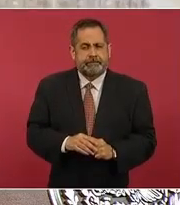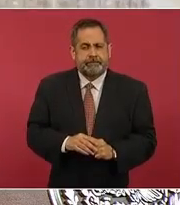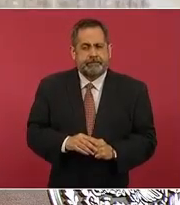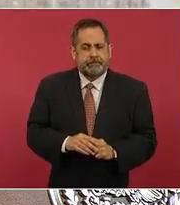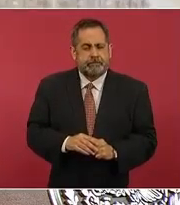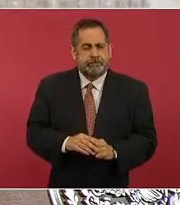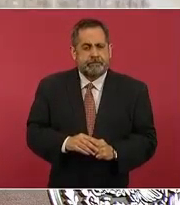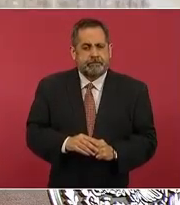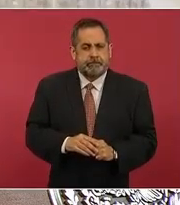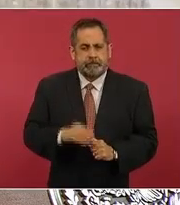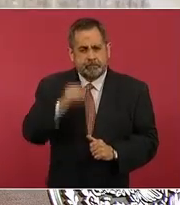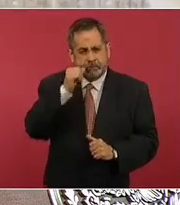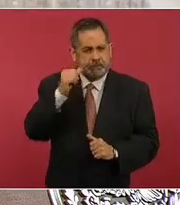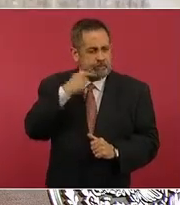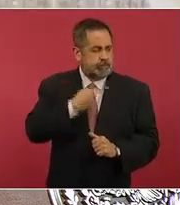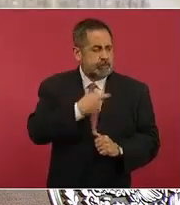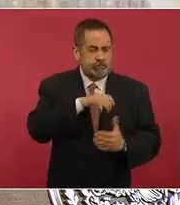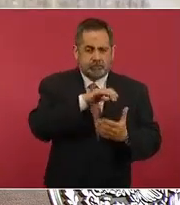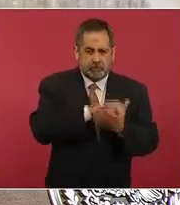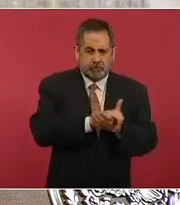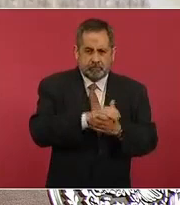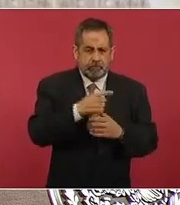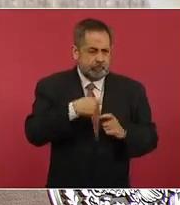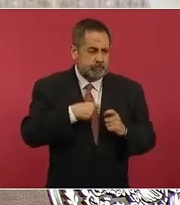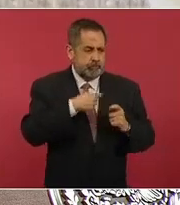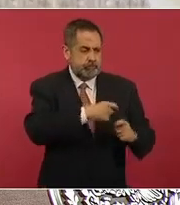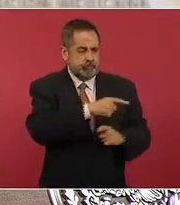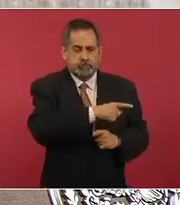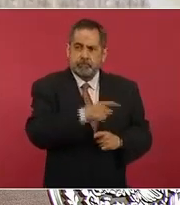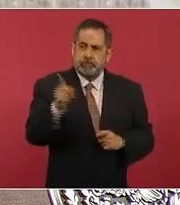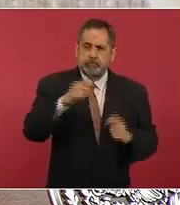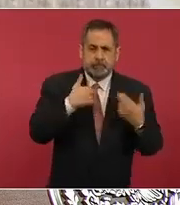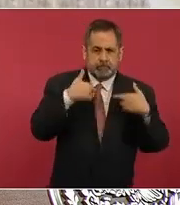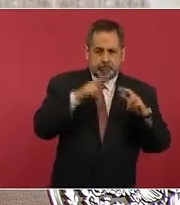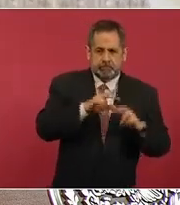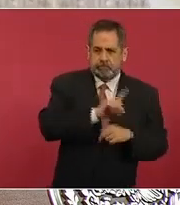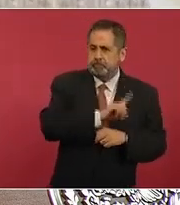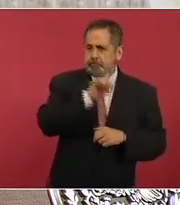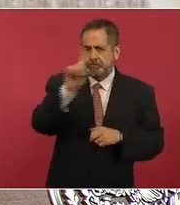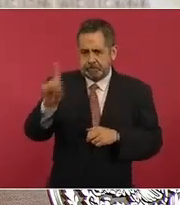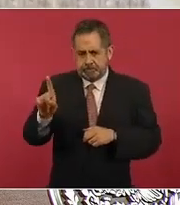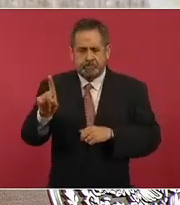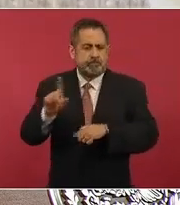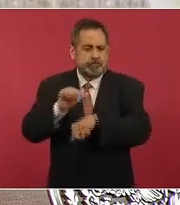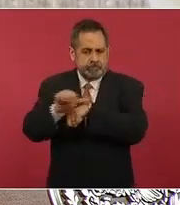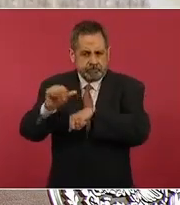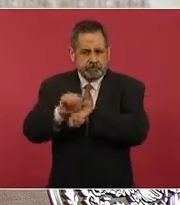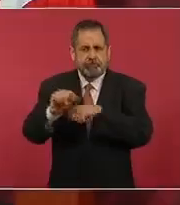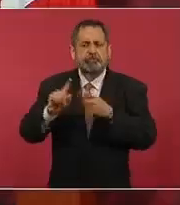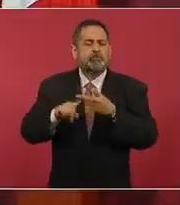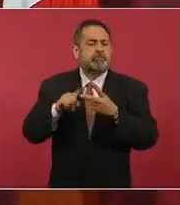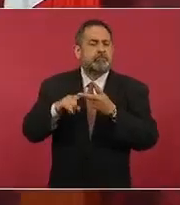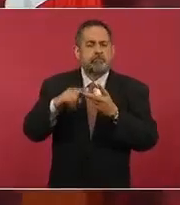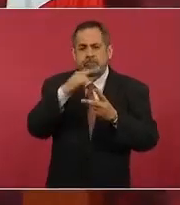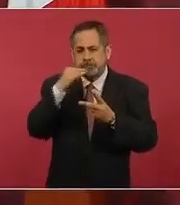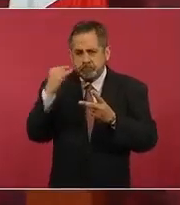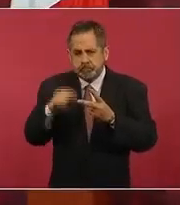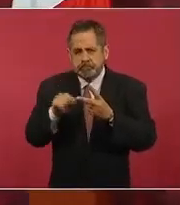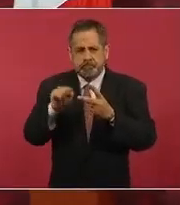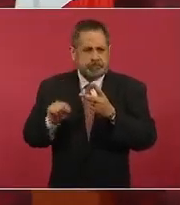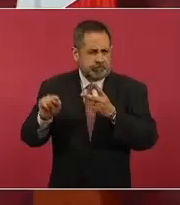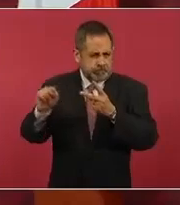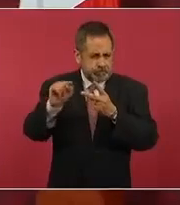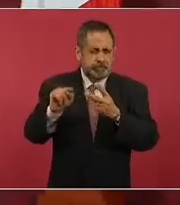con mi esposa Beatriz, que me representó en Argentina y en Chile,